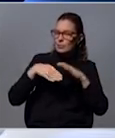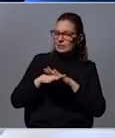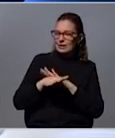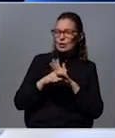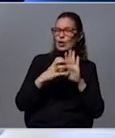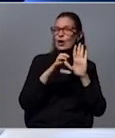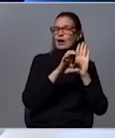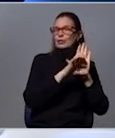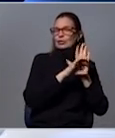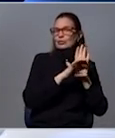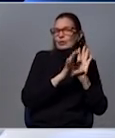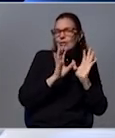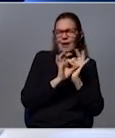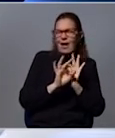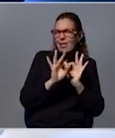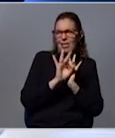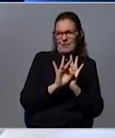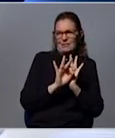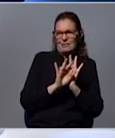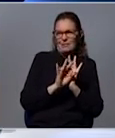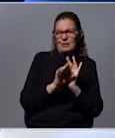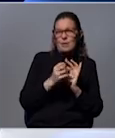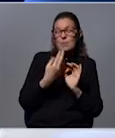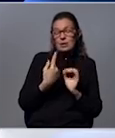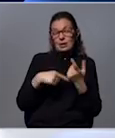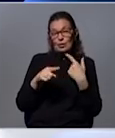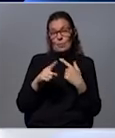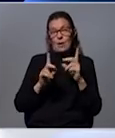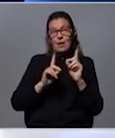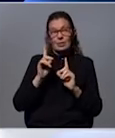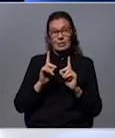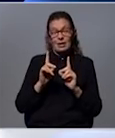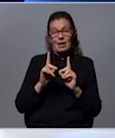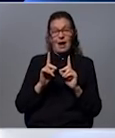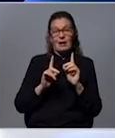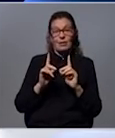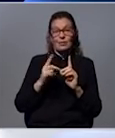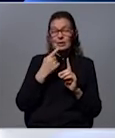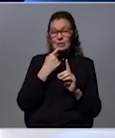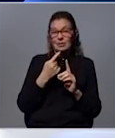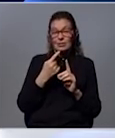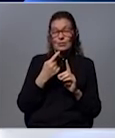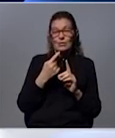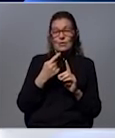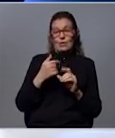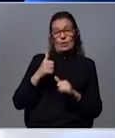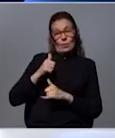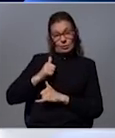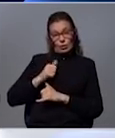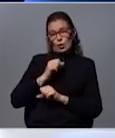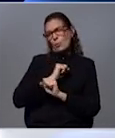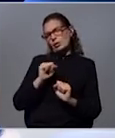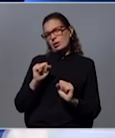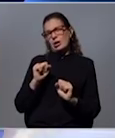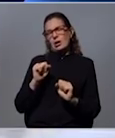de la constitución que no debería estar en la constitución pero como hay doctrinas que dicen esto tampoco en la guardia nacional no puede ser